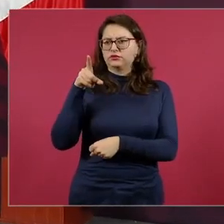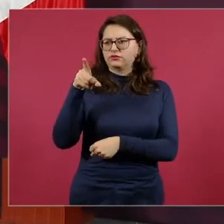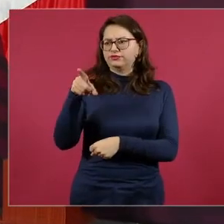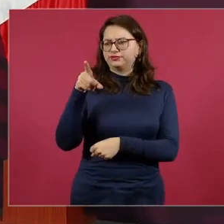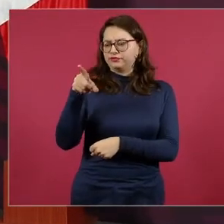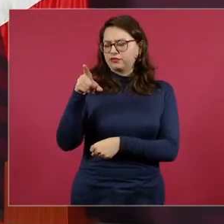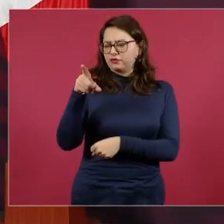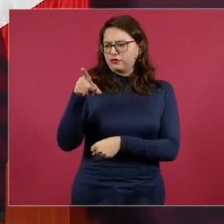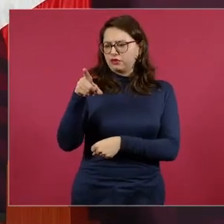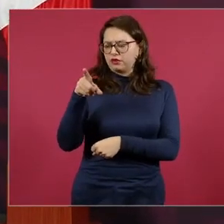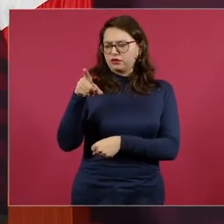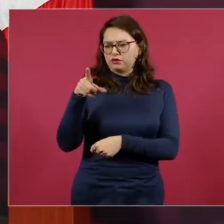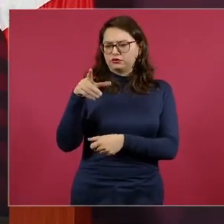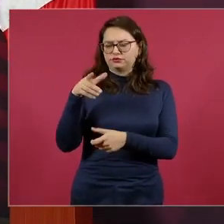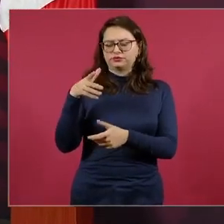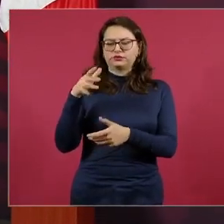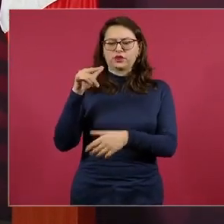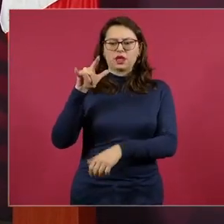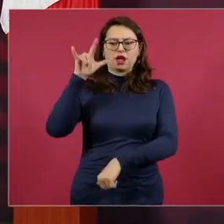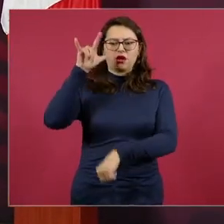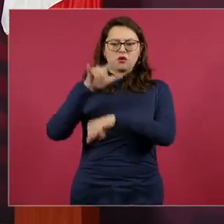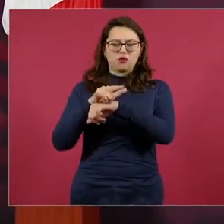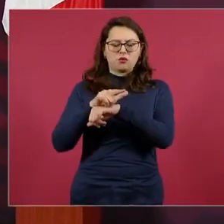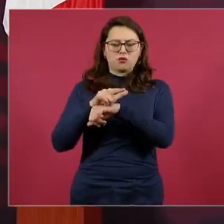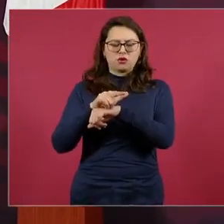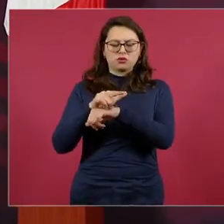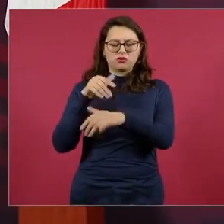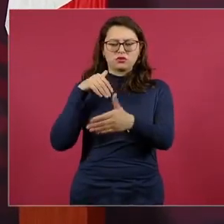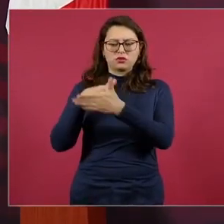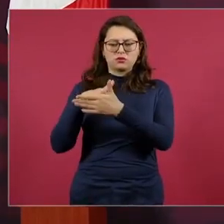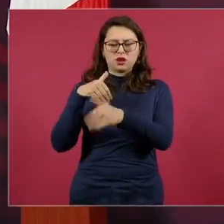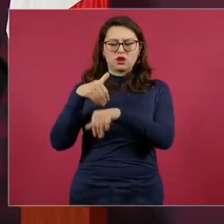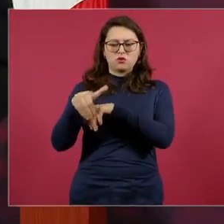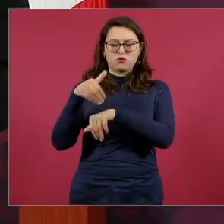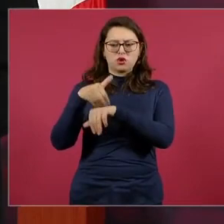2 en el aeropuerto con Fox.